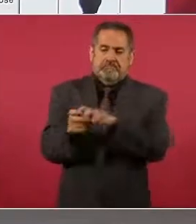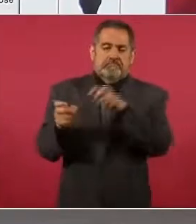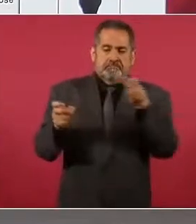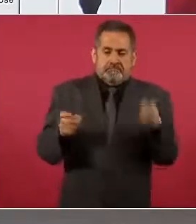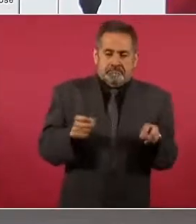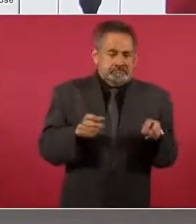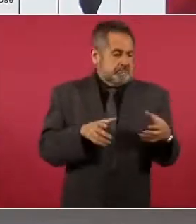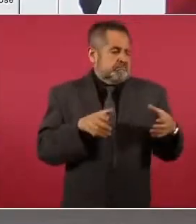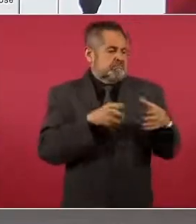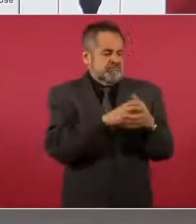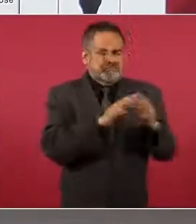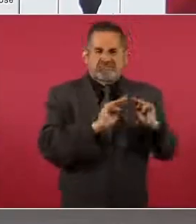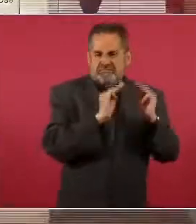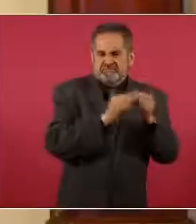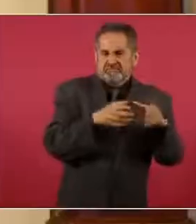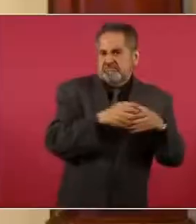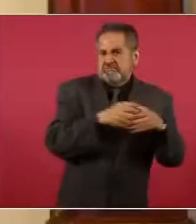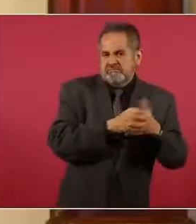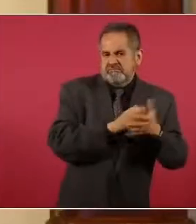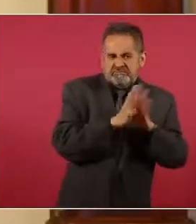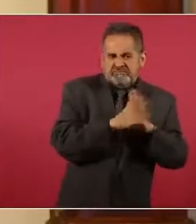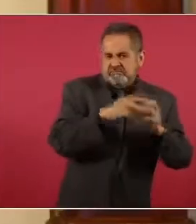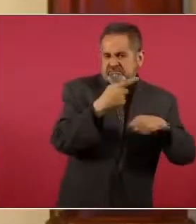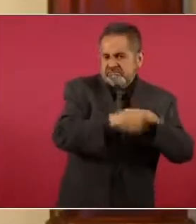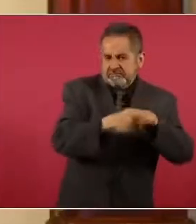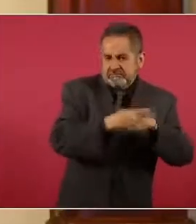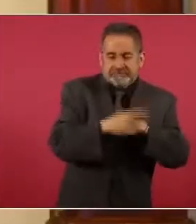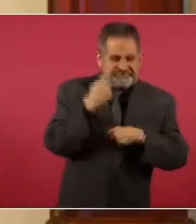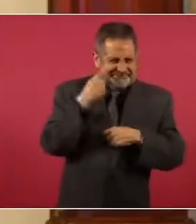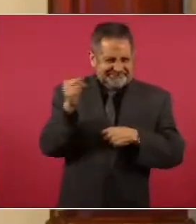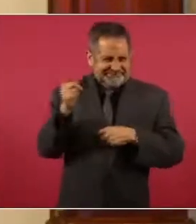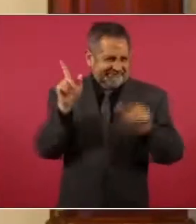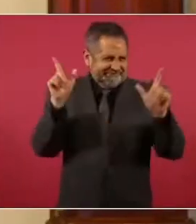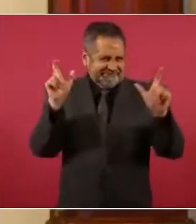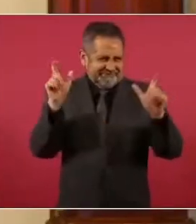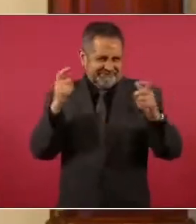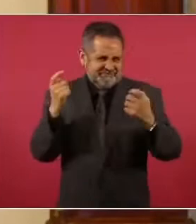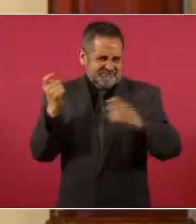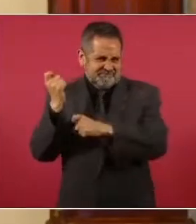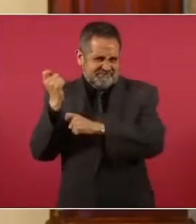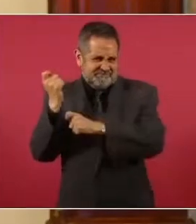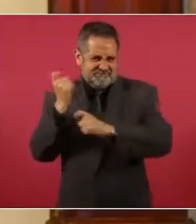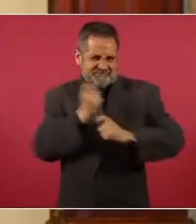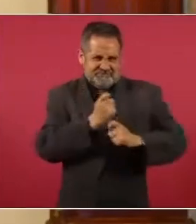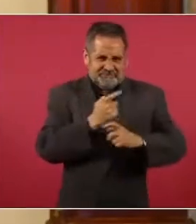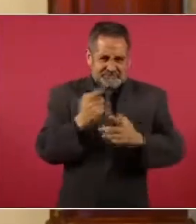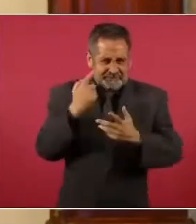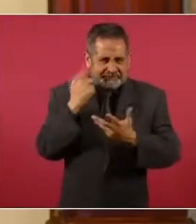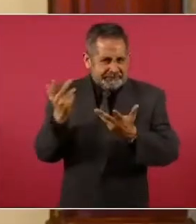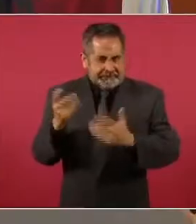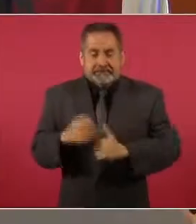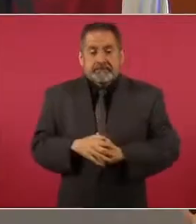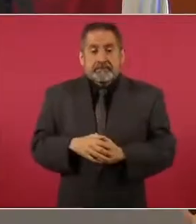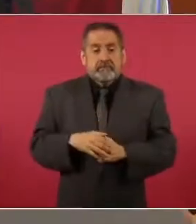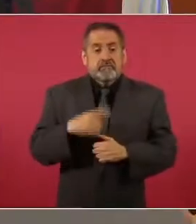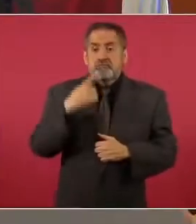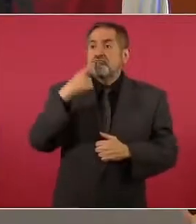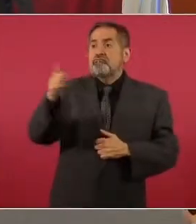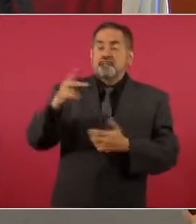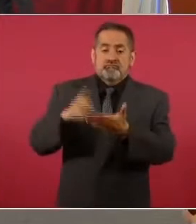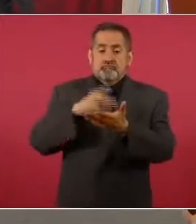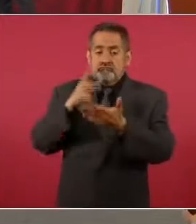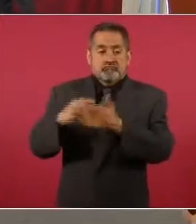una organización delictiva. Aquí se le ve posando con armas largas. Ella fue acusada en